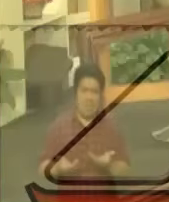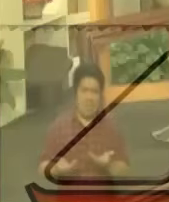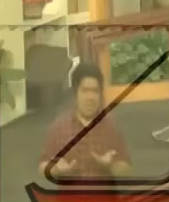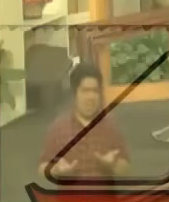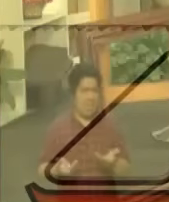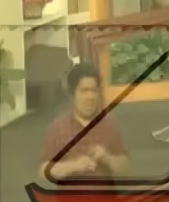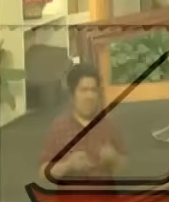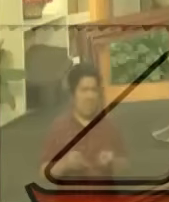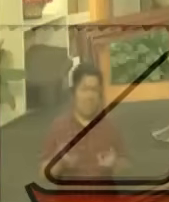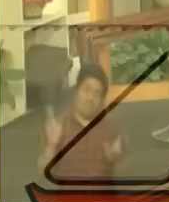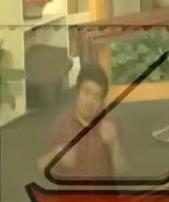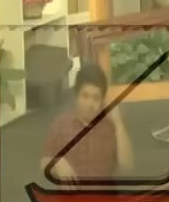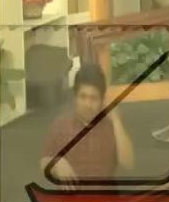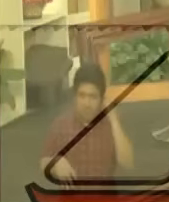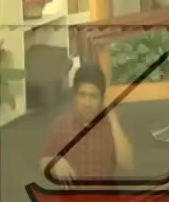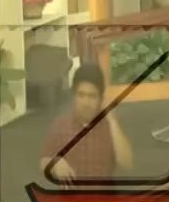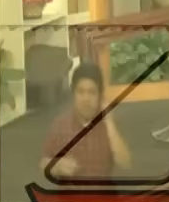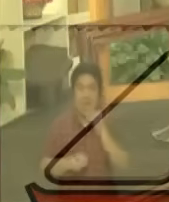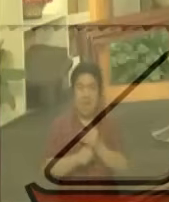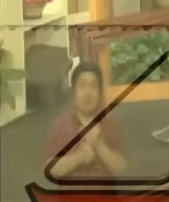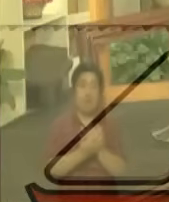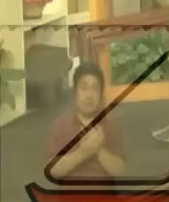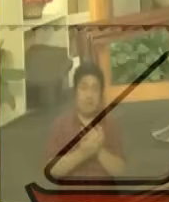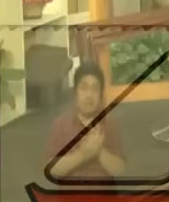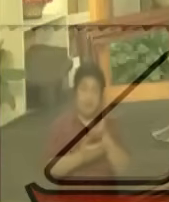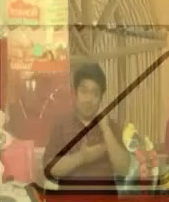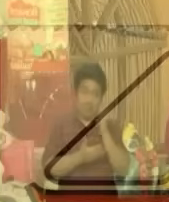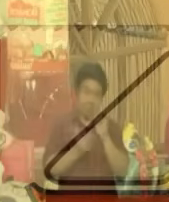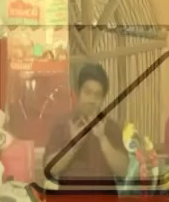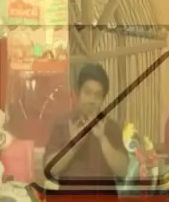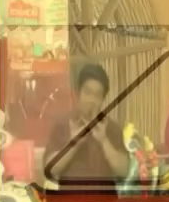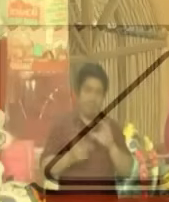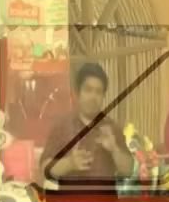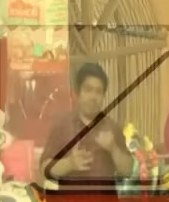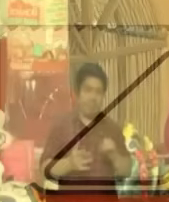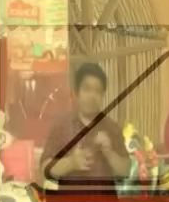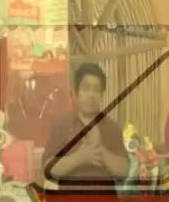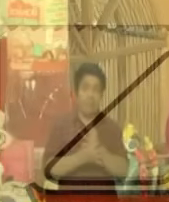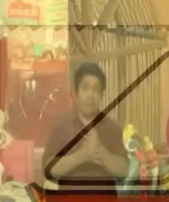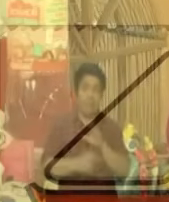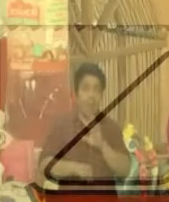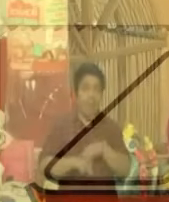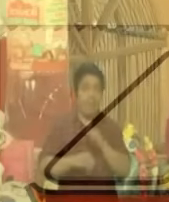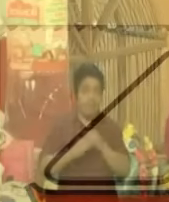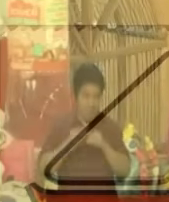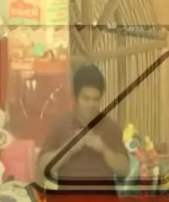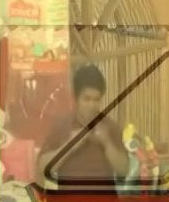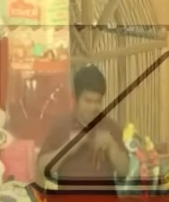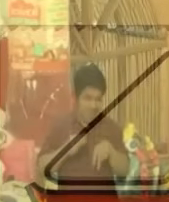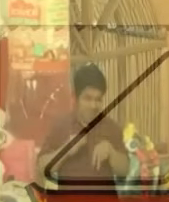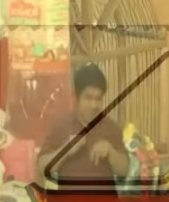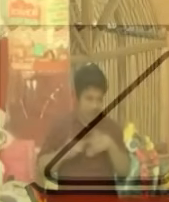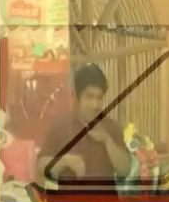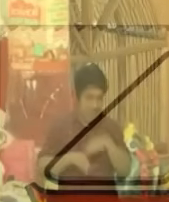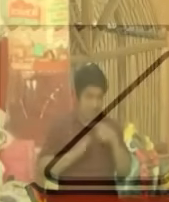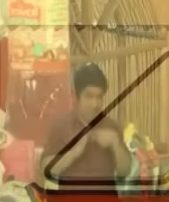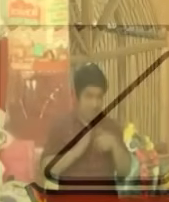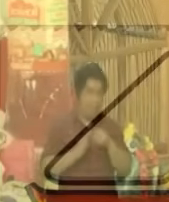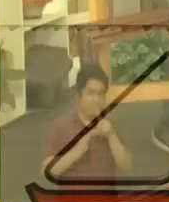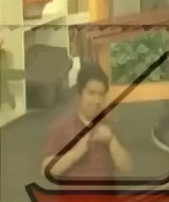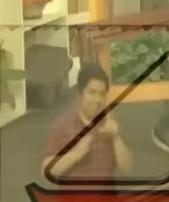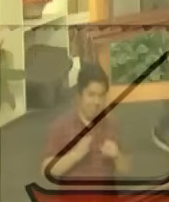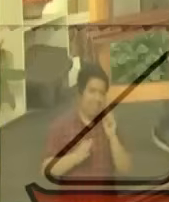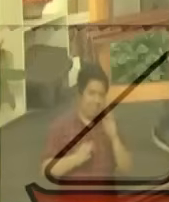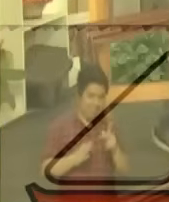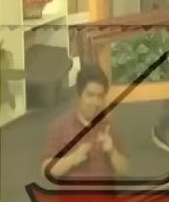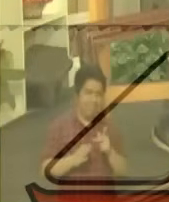locura. Oye, a mí lo que estamos esperando, y vamos a volverte a contactar, mi querido Cayo de Hacha, es que dices que tienes más material. Entonces, ¿te parece si te enlazamos